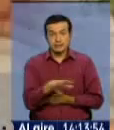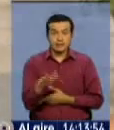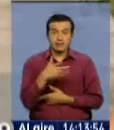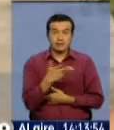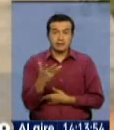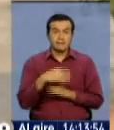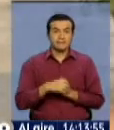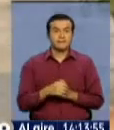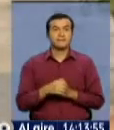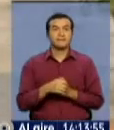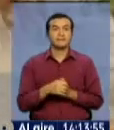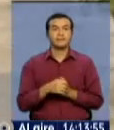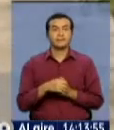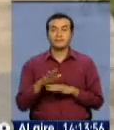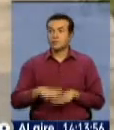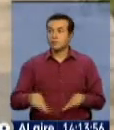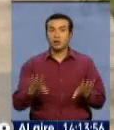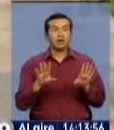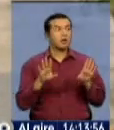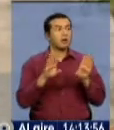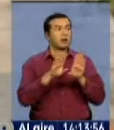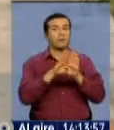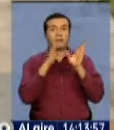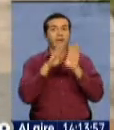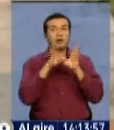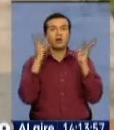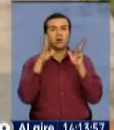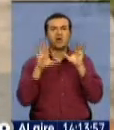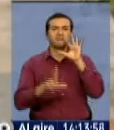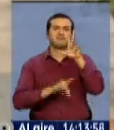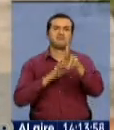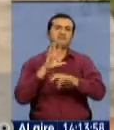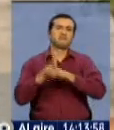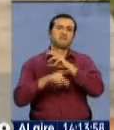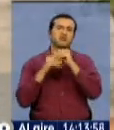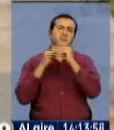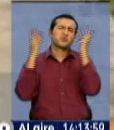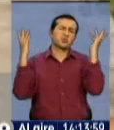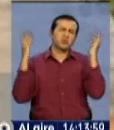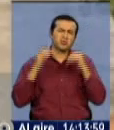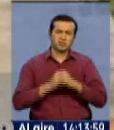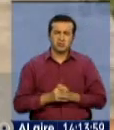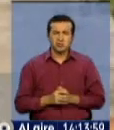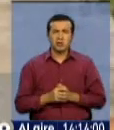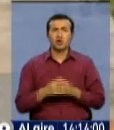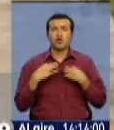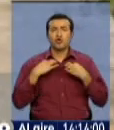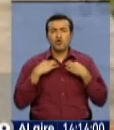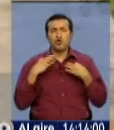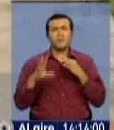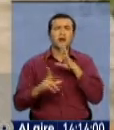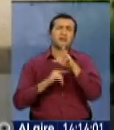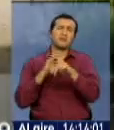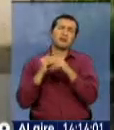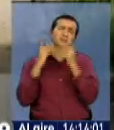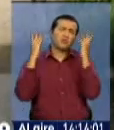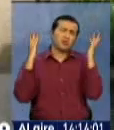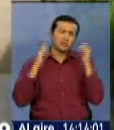Sí, aquí cuando no tenemos ventana barrieron con todo. Y robaron todo, o sea, hasta ropa robaron.